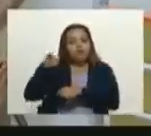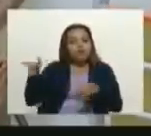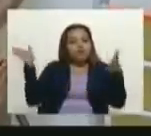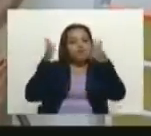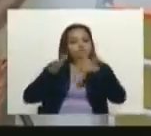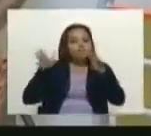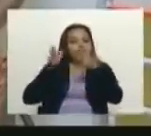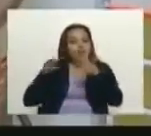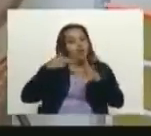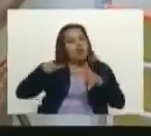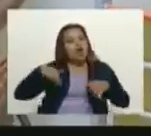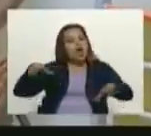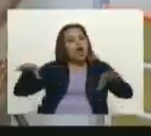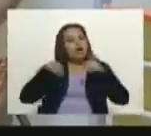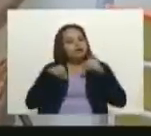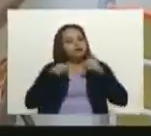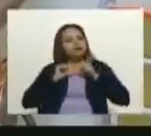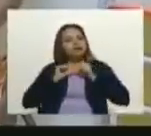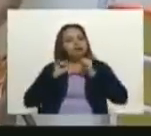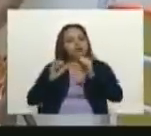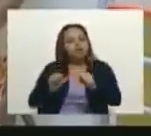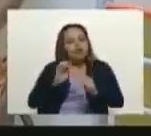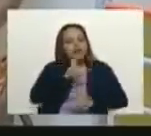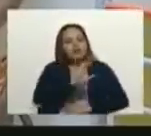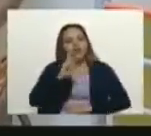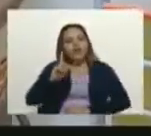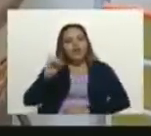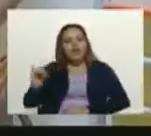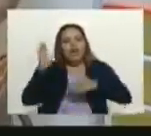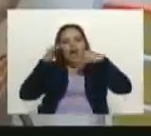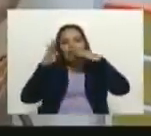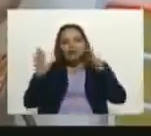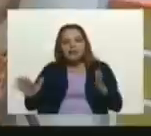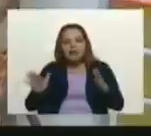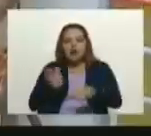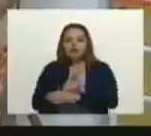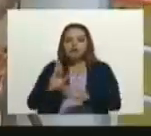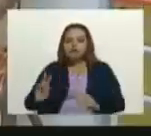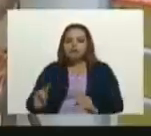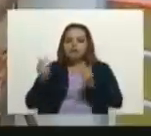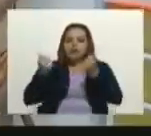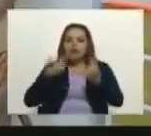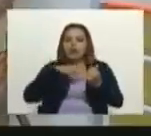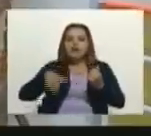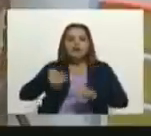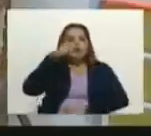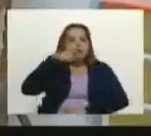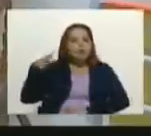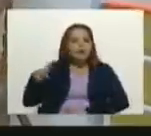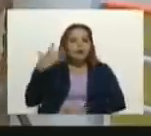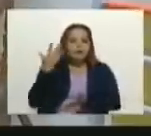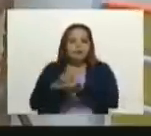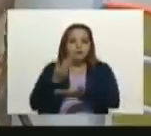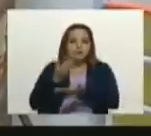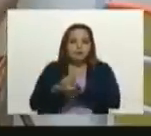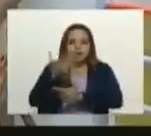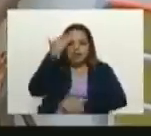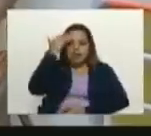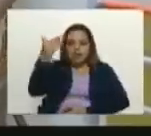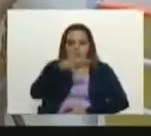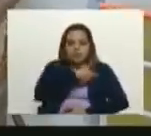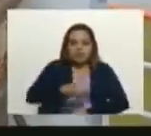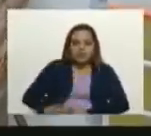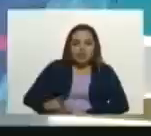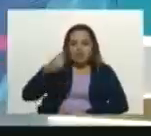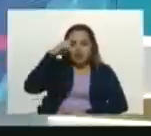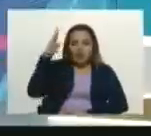está indicando, que mantengamos este CDI para la atención de manera eficiente de nuestro querido pueblo monaguense. Saludos, presidente, y que Dios